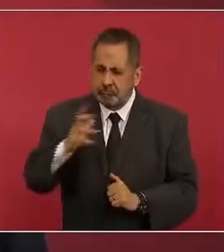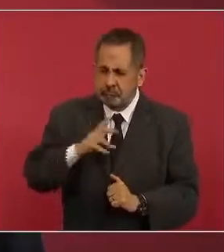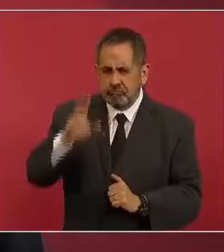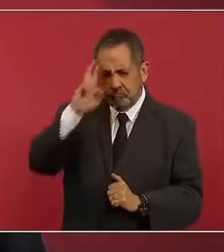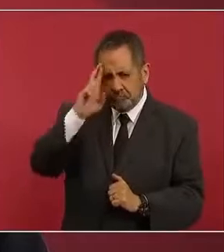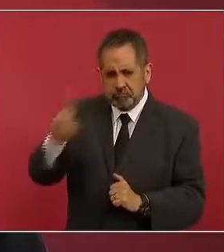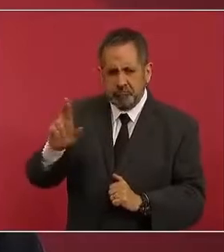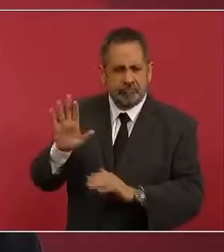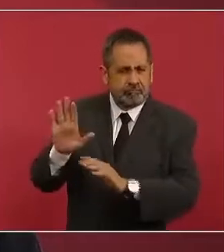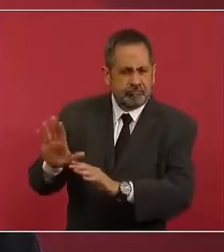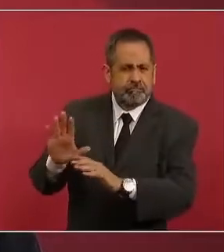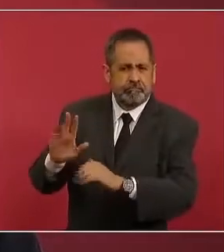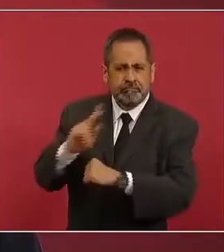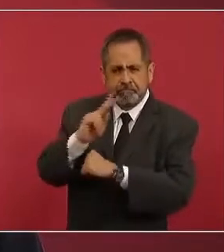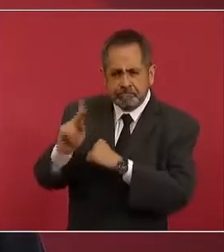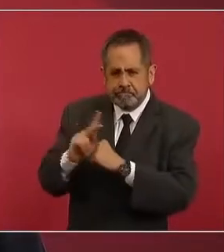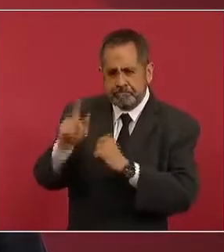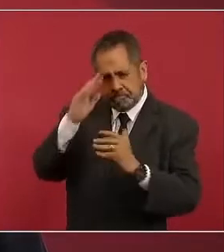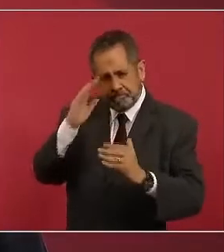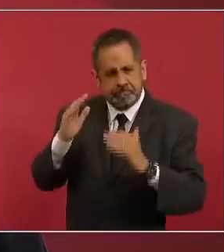respeto a la soberanía,